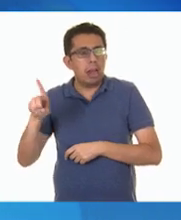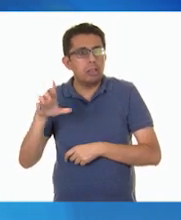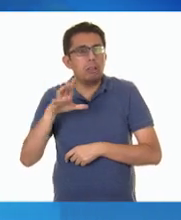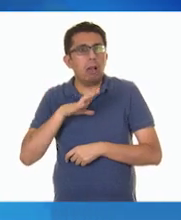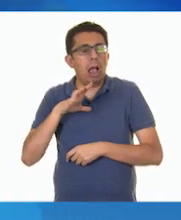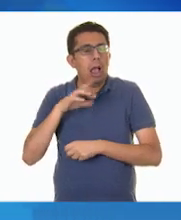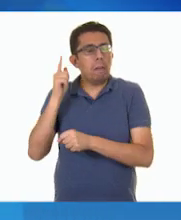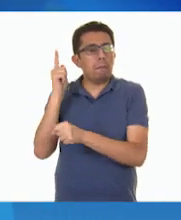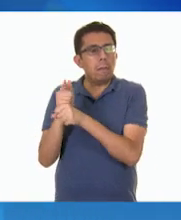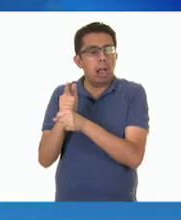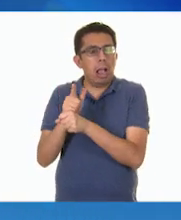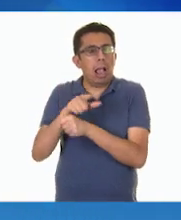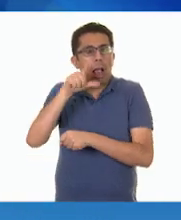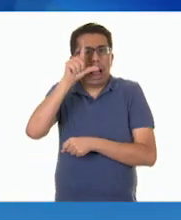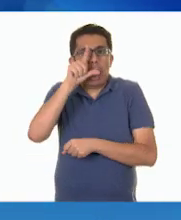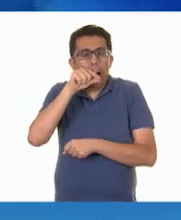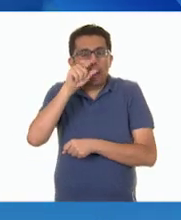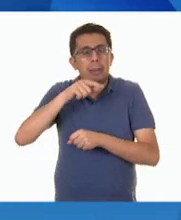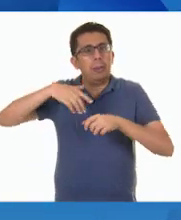ir pasando